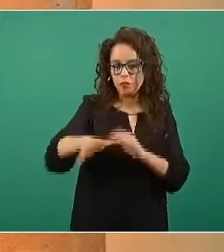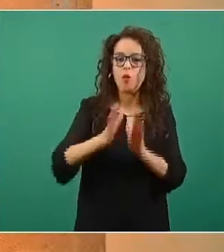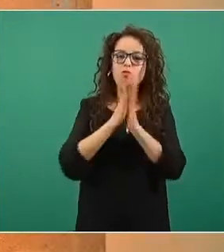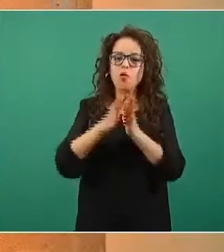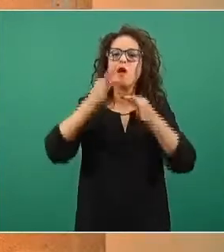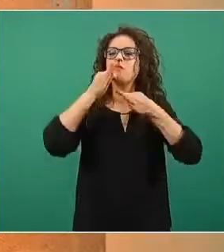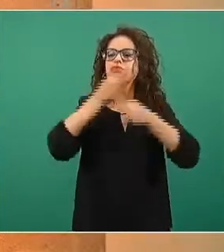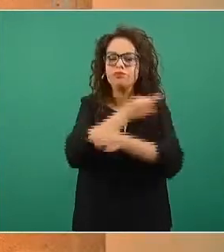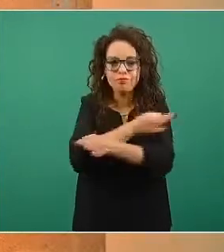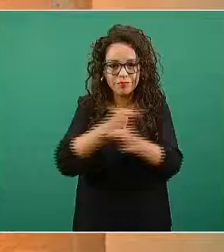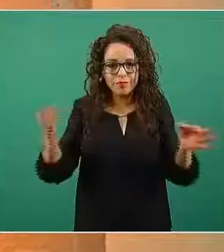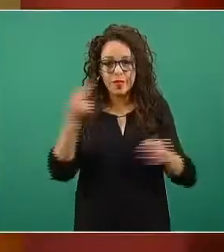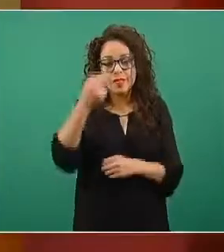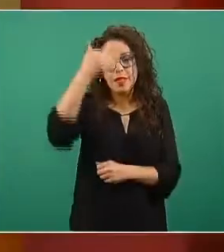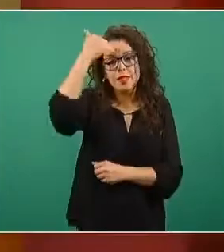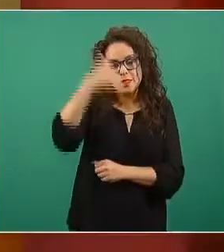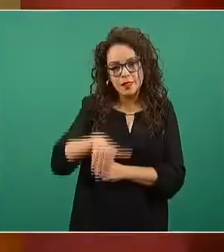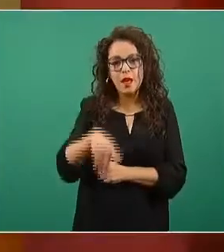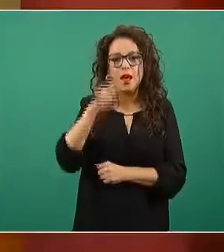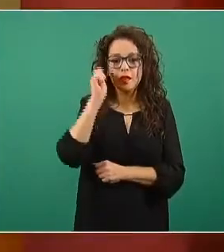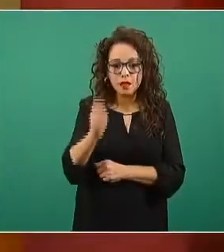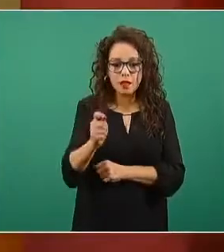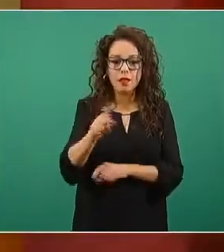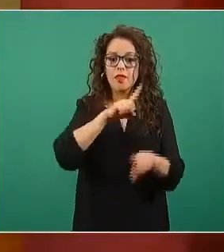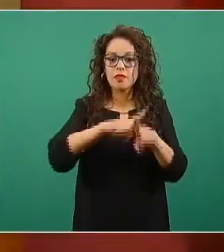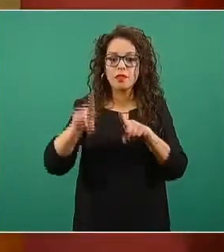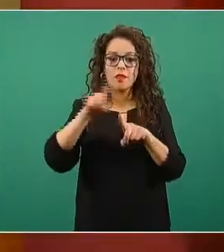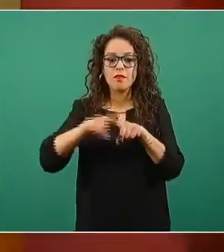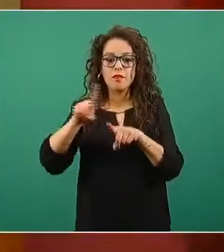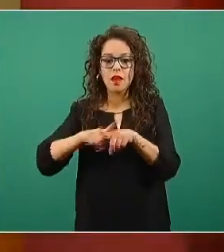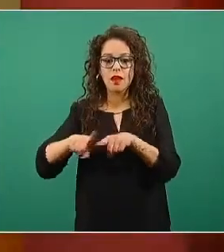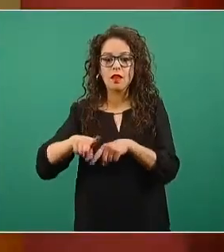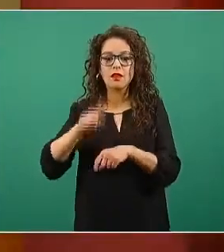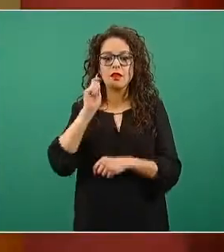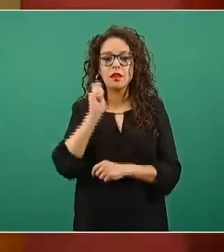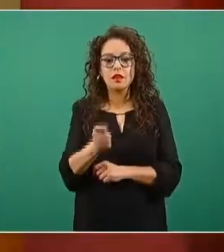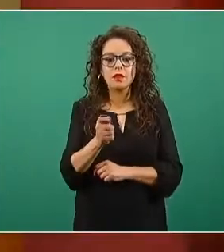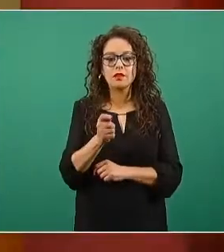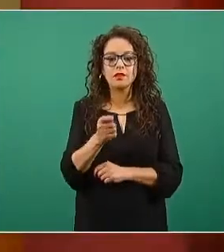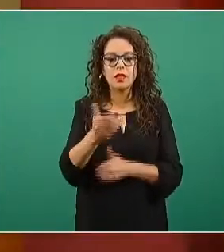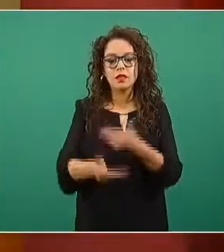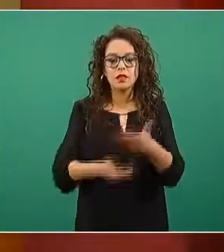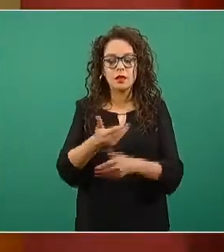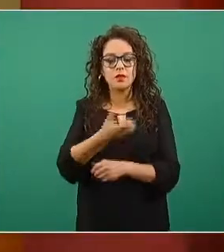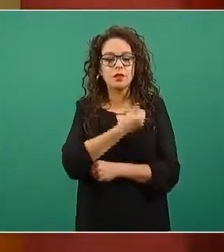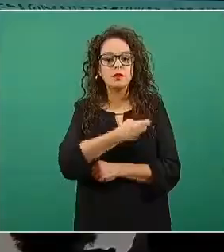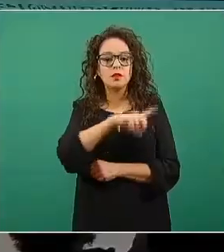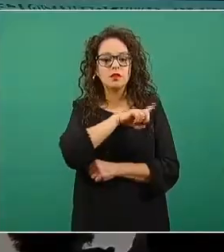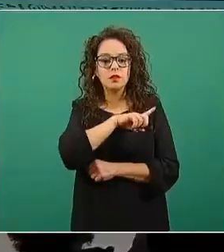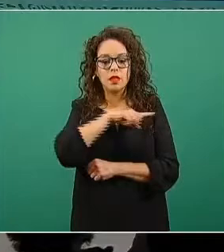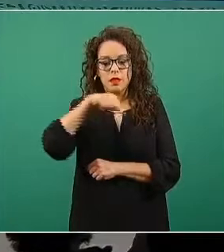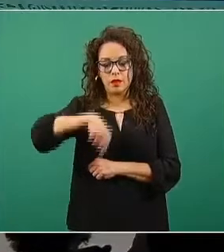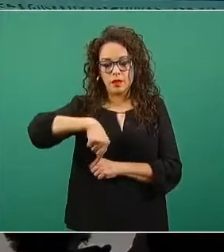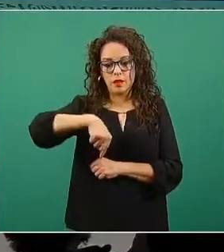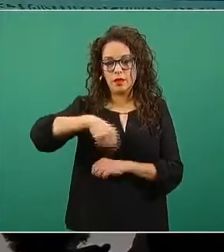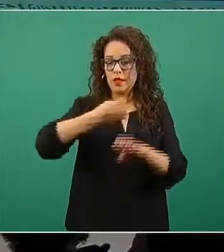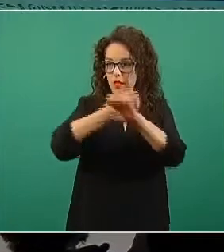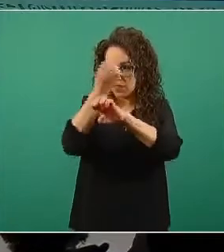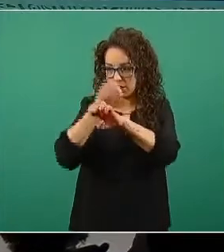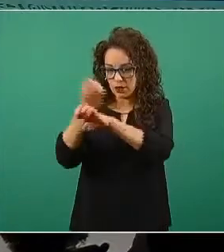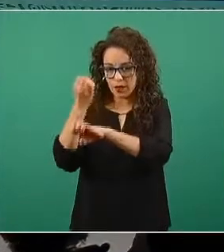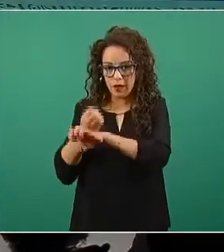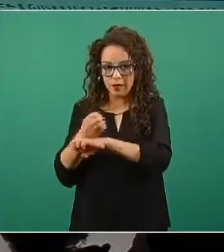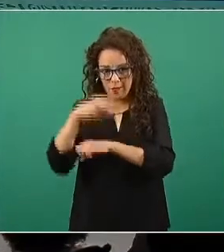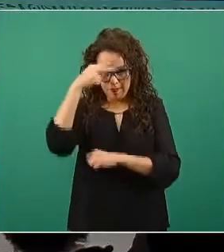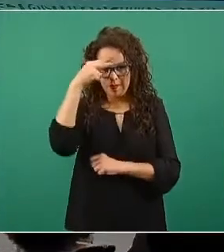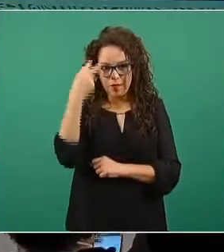son gratuitos en todas las unidades de los servicios de salud de las entidades federativas y están